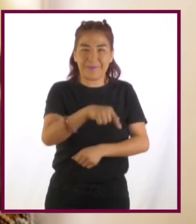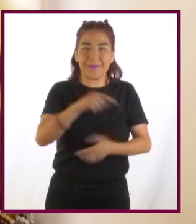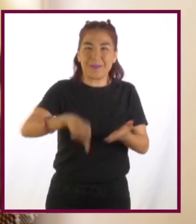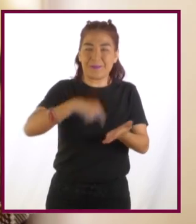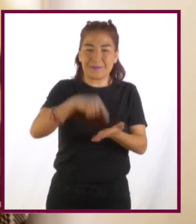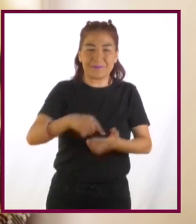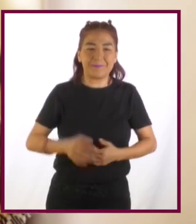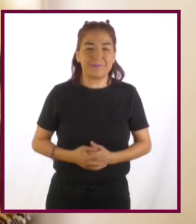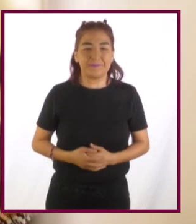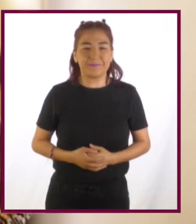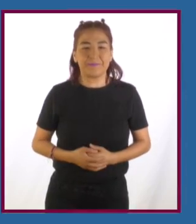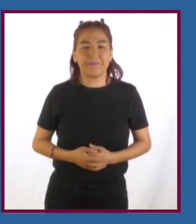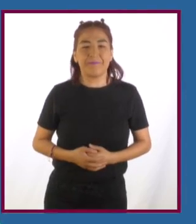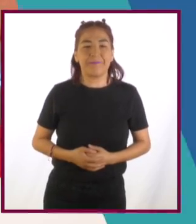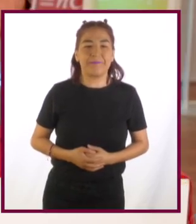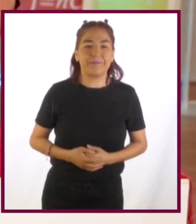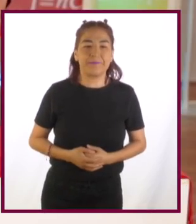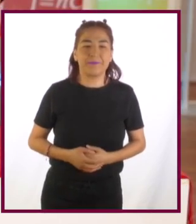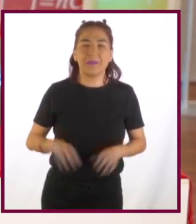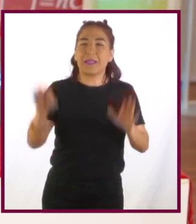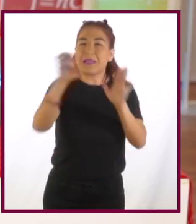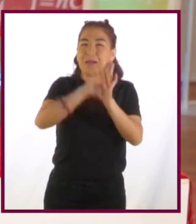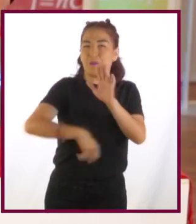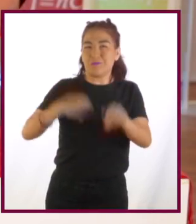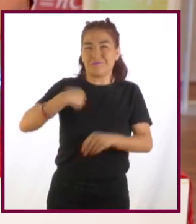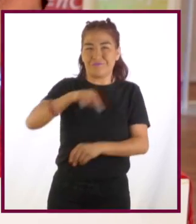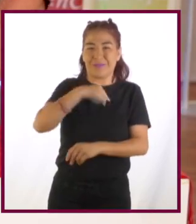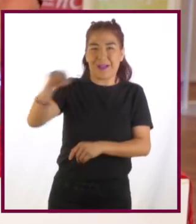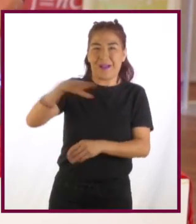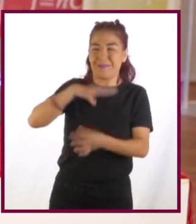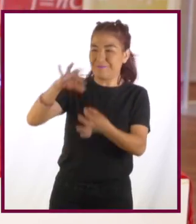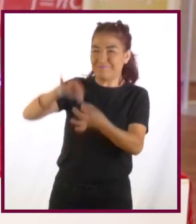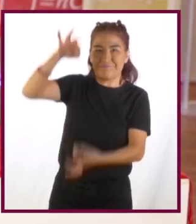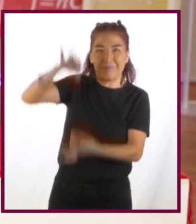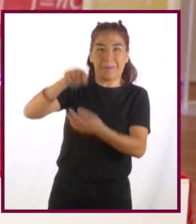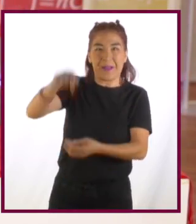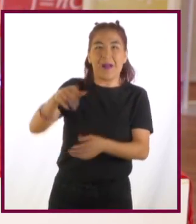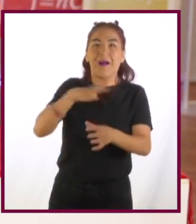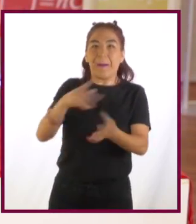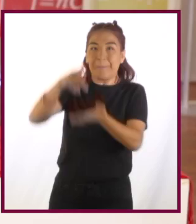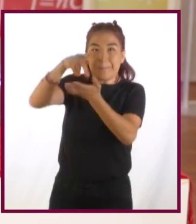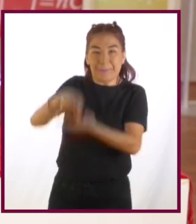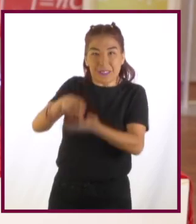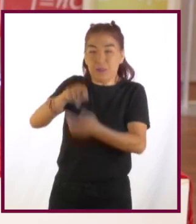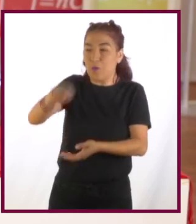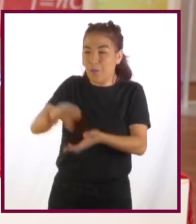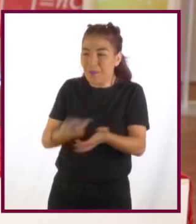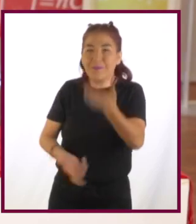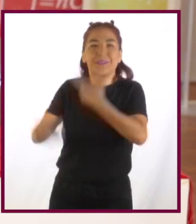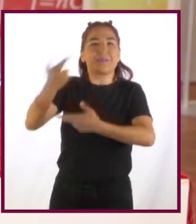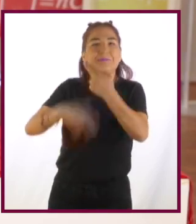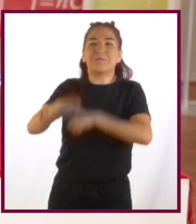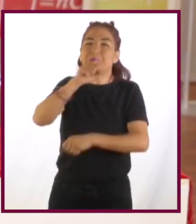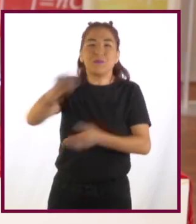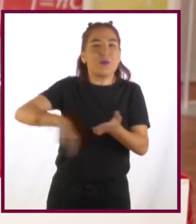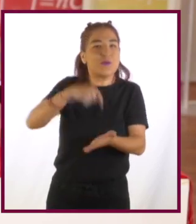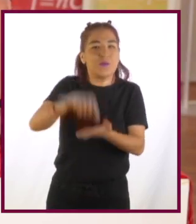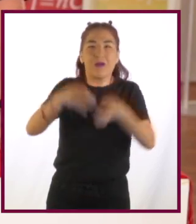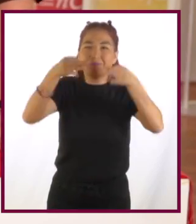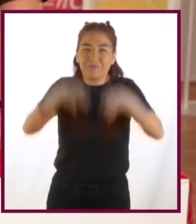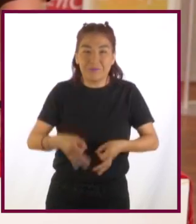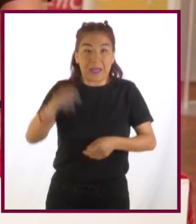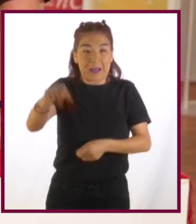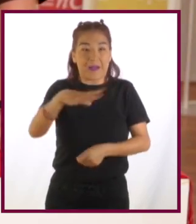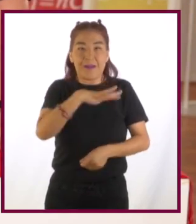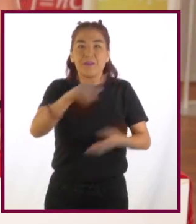momento y nosotros continuamos en el foro. Si nosotros tenemos un resorte colgando y le ponemos un peso, el resorte va a buscar recuperar su forma